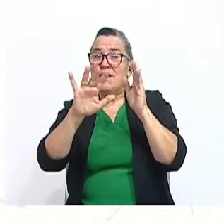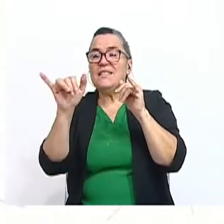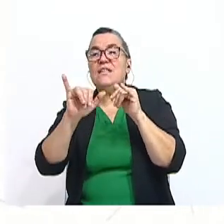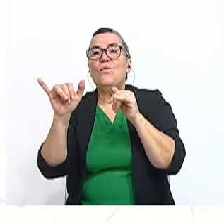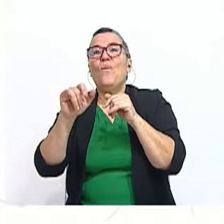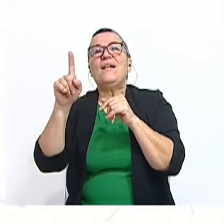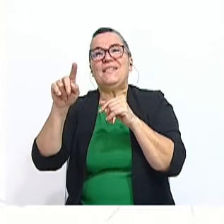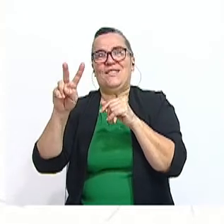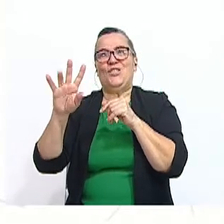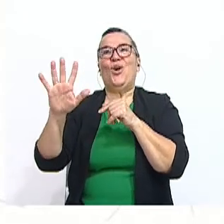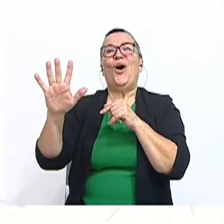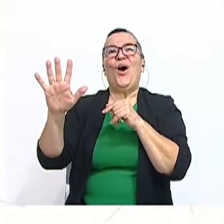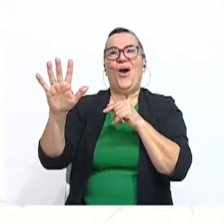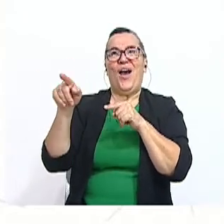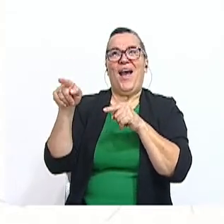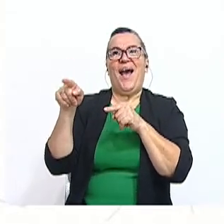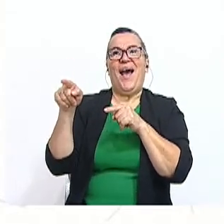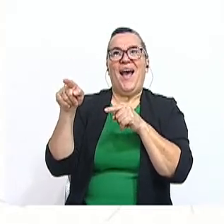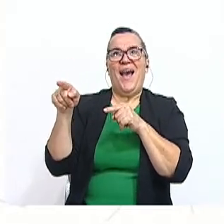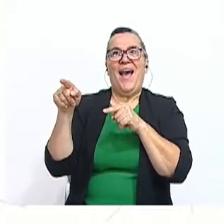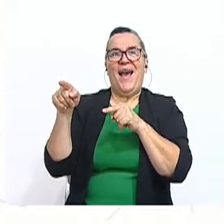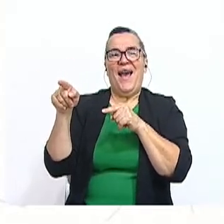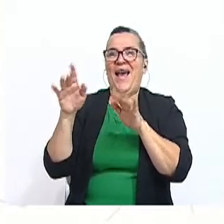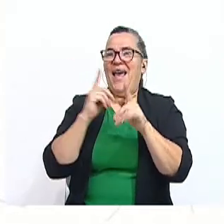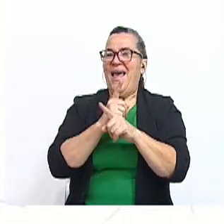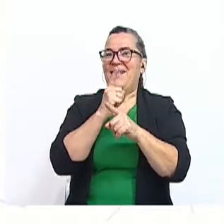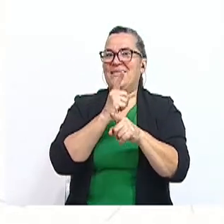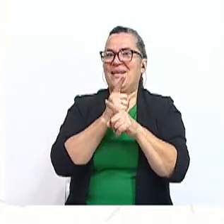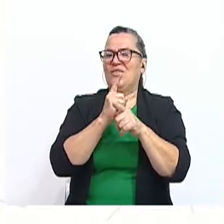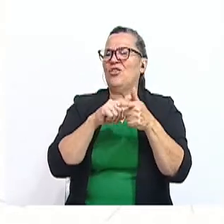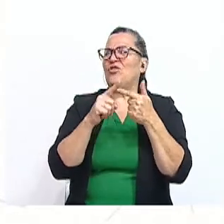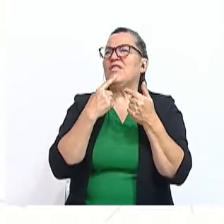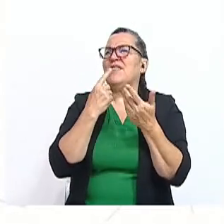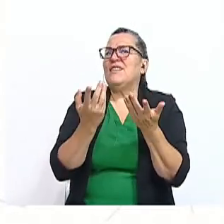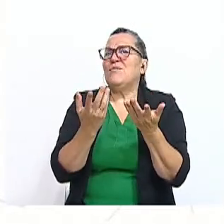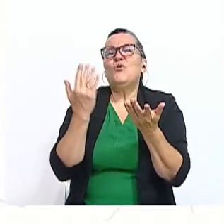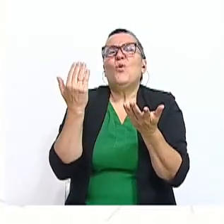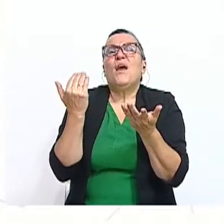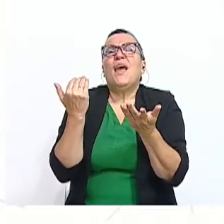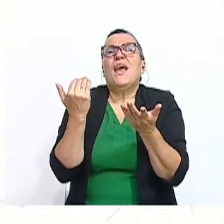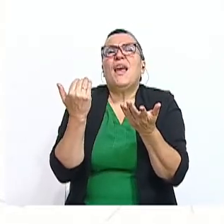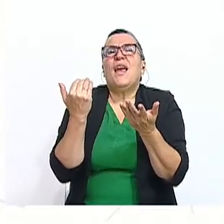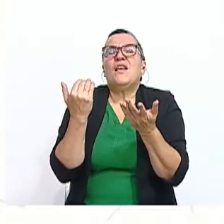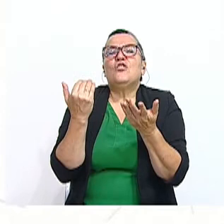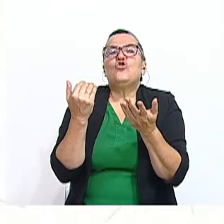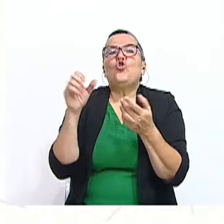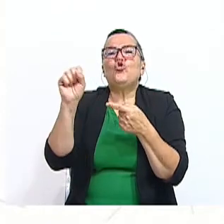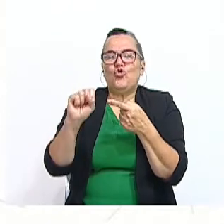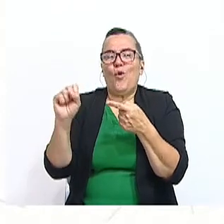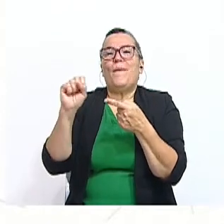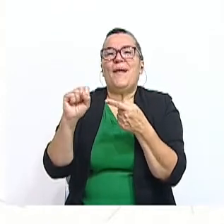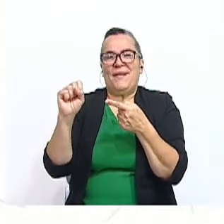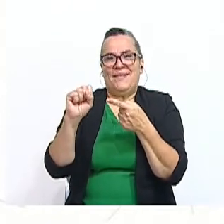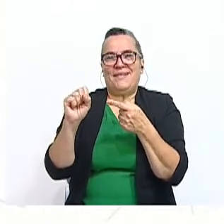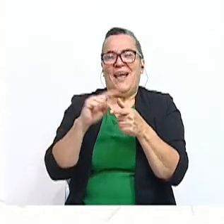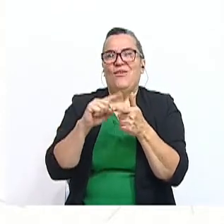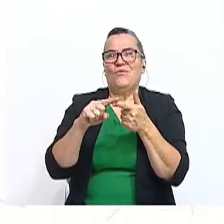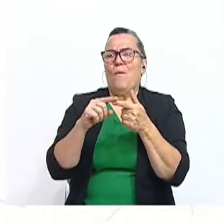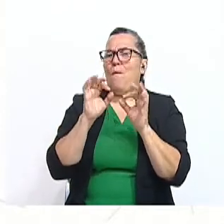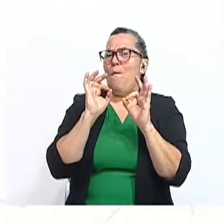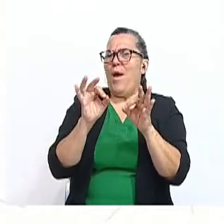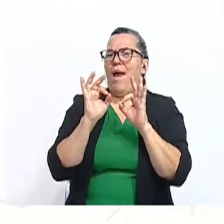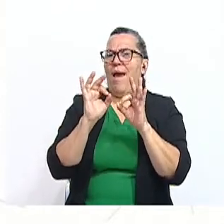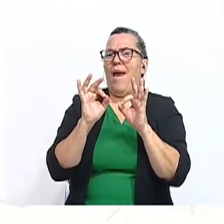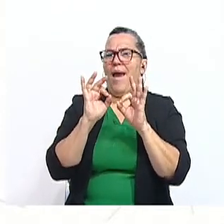125. Muy bien. Entonces, ¿qué podemos decir esto? ¿Por qué? Porque son ángulos suplementarios. Vamos muy